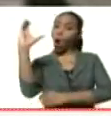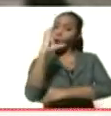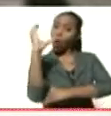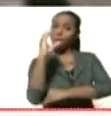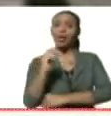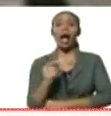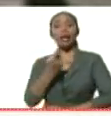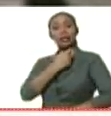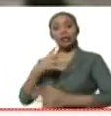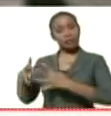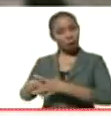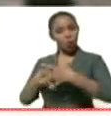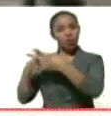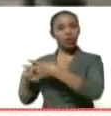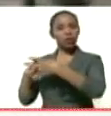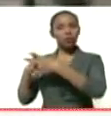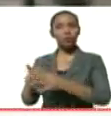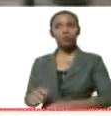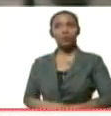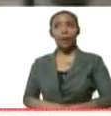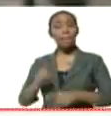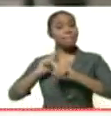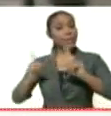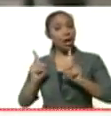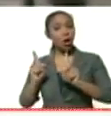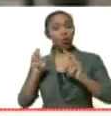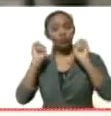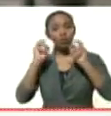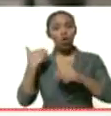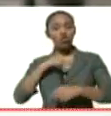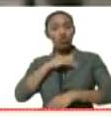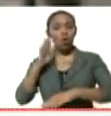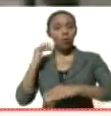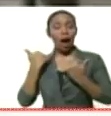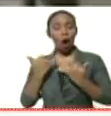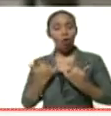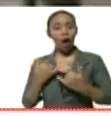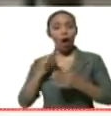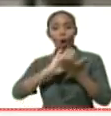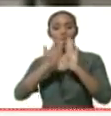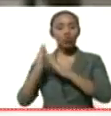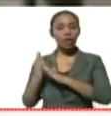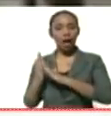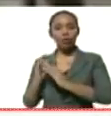a Estados Unidos. Pero los casos que tenemos ahora son comunitarios,